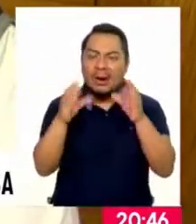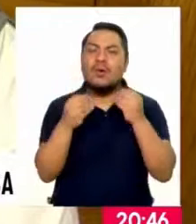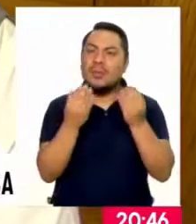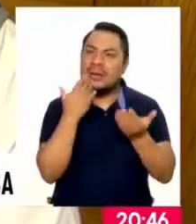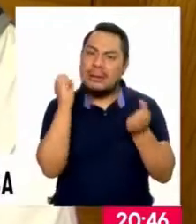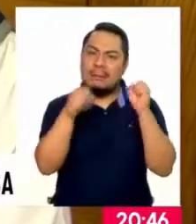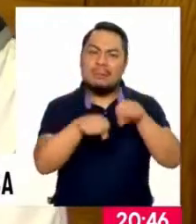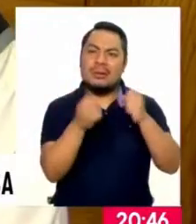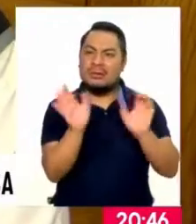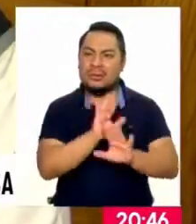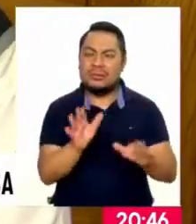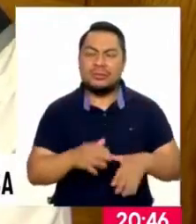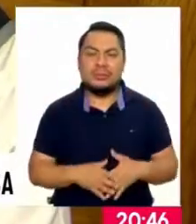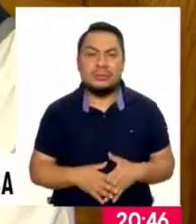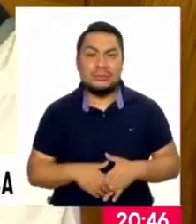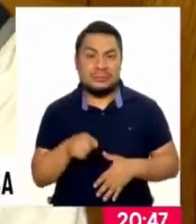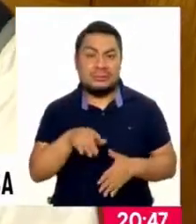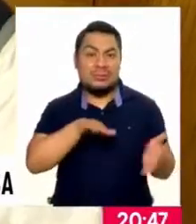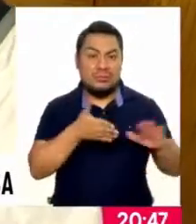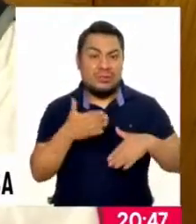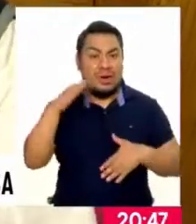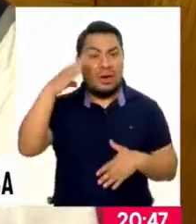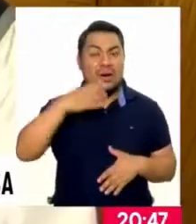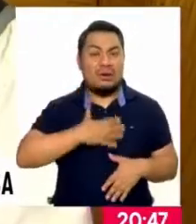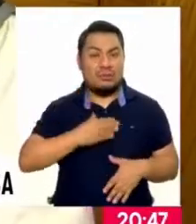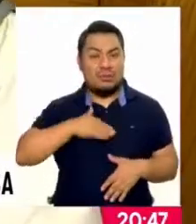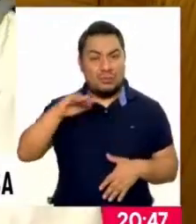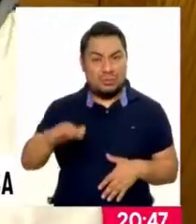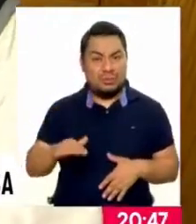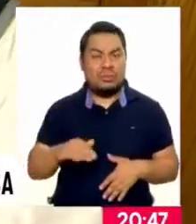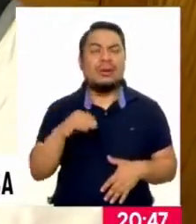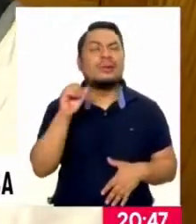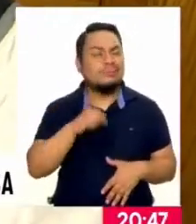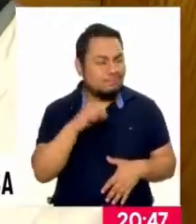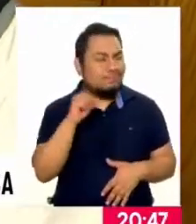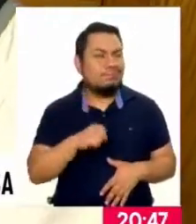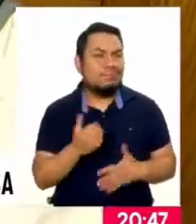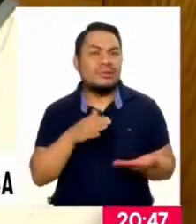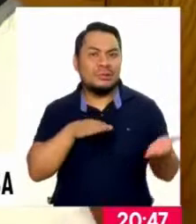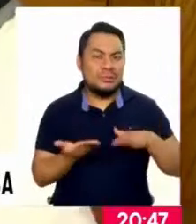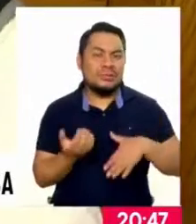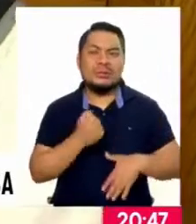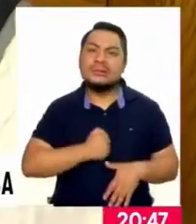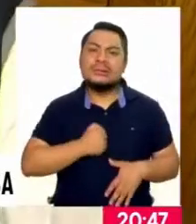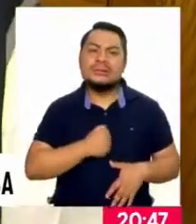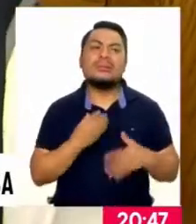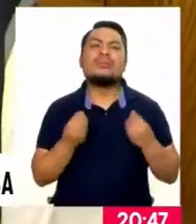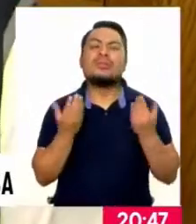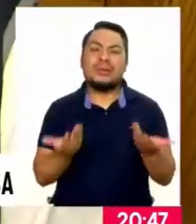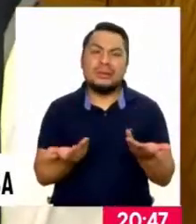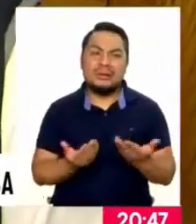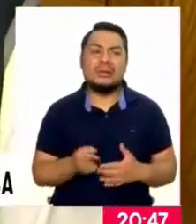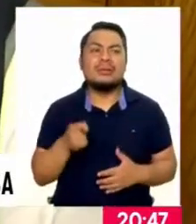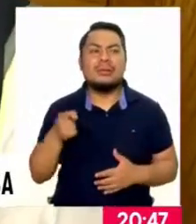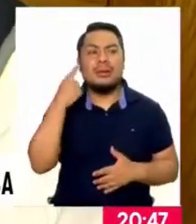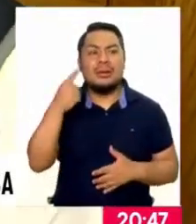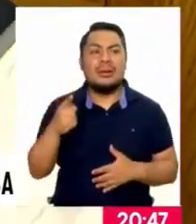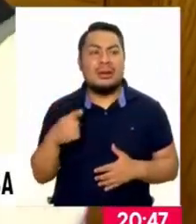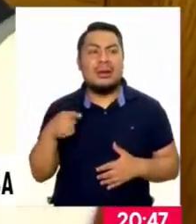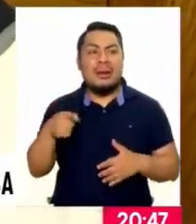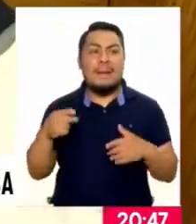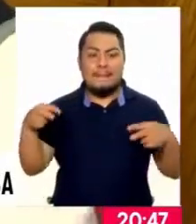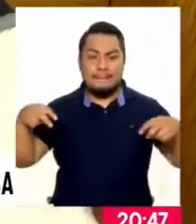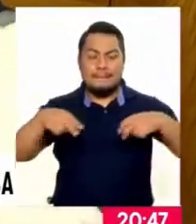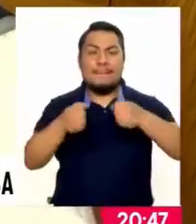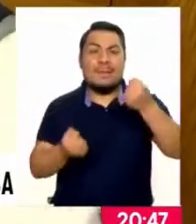dentro de las personas fallecidas hay una menor de edad hay una menor de edad que lamentablemente murió por justamente por obstaculizar